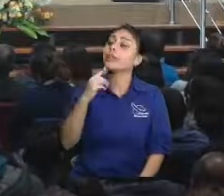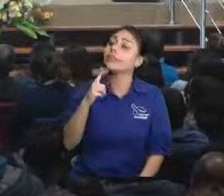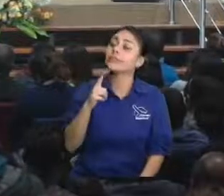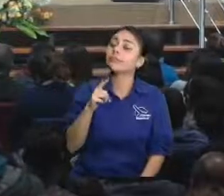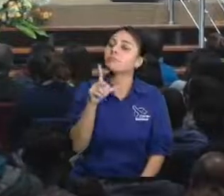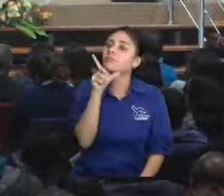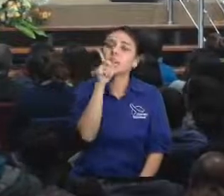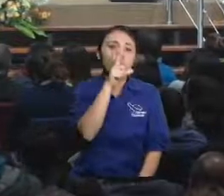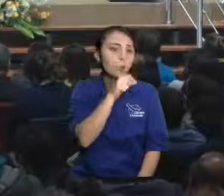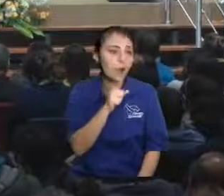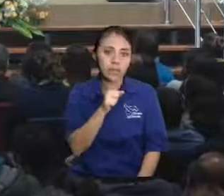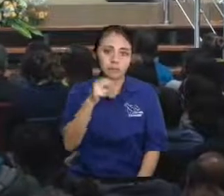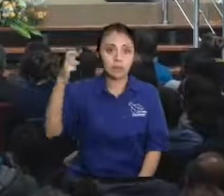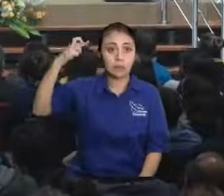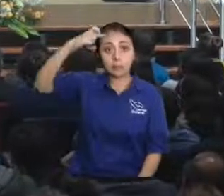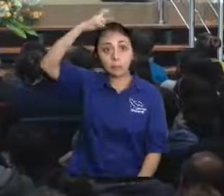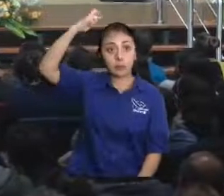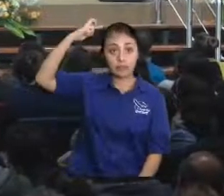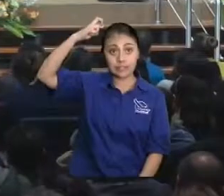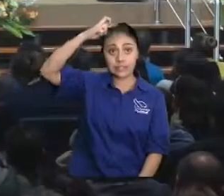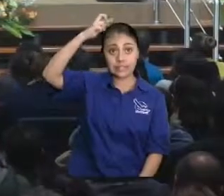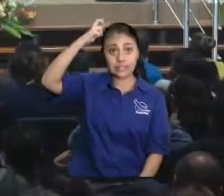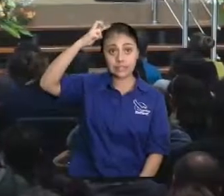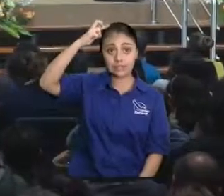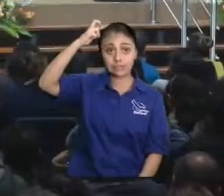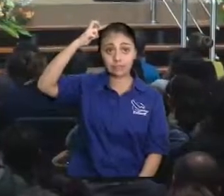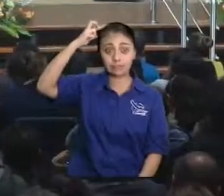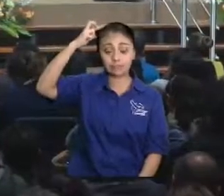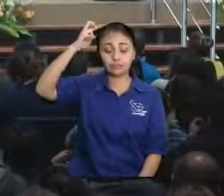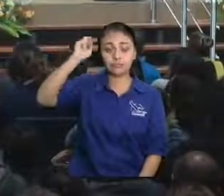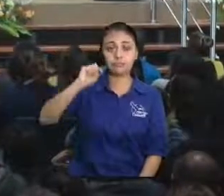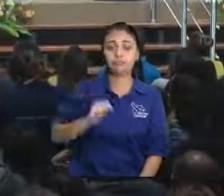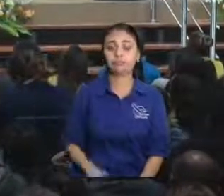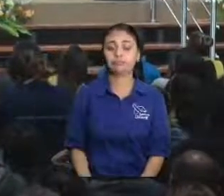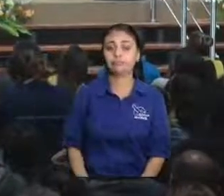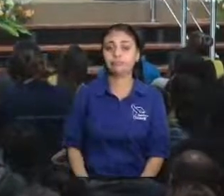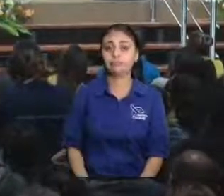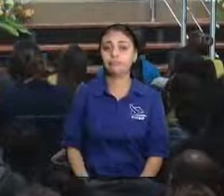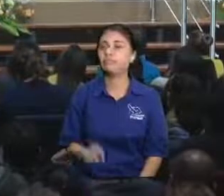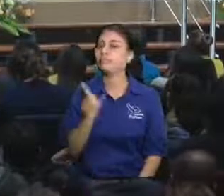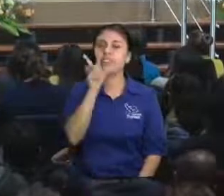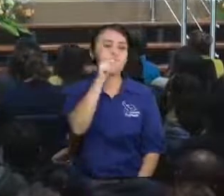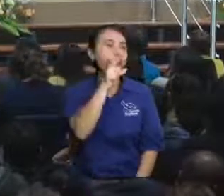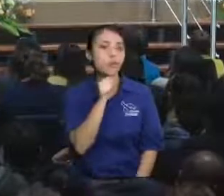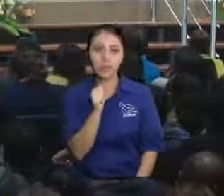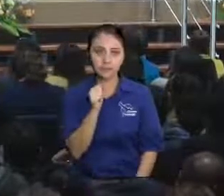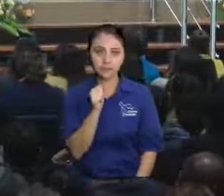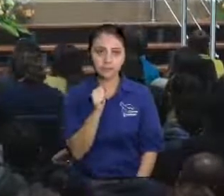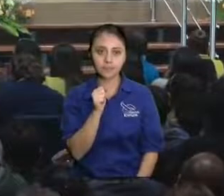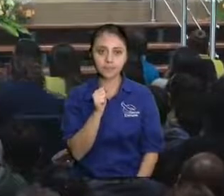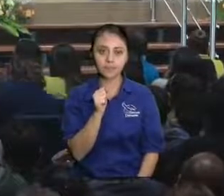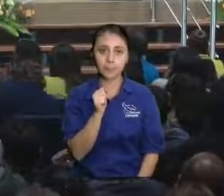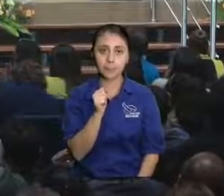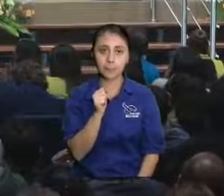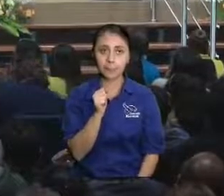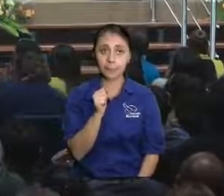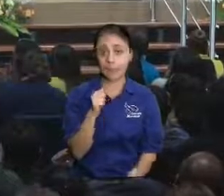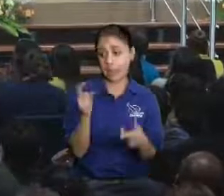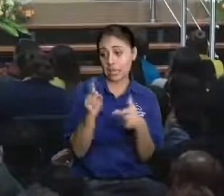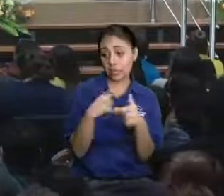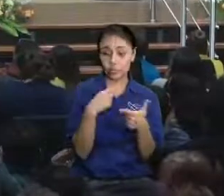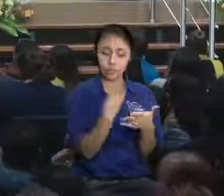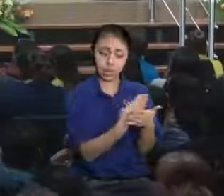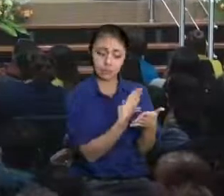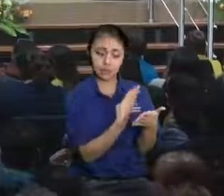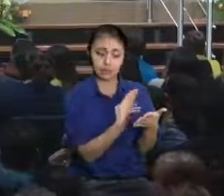profecía, que el canon se llenó y que ya no hay profecías. Y que cuando la